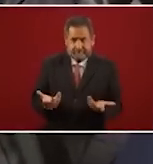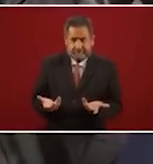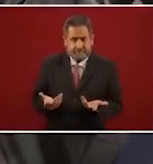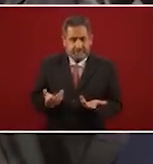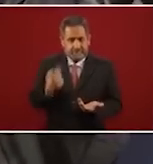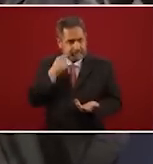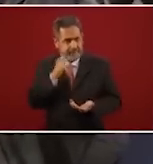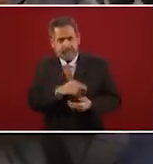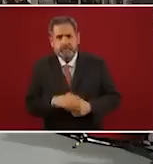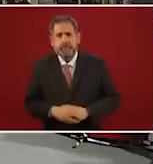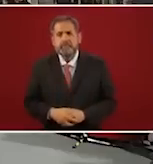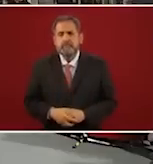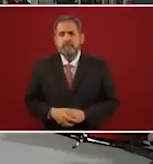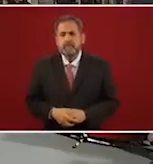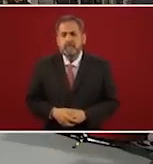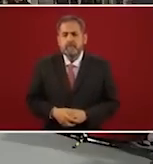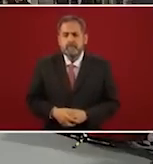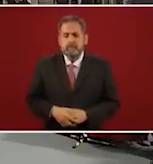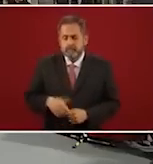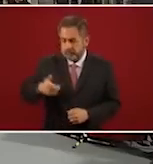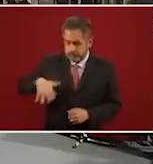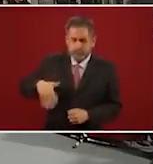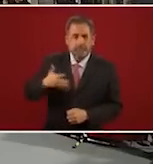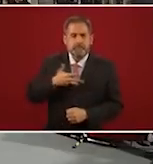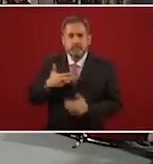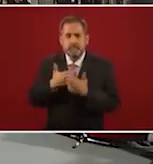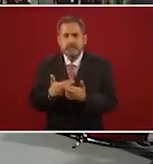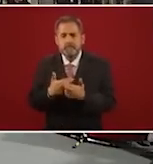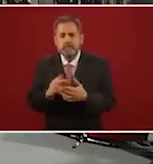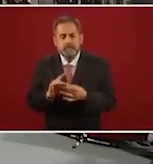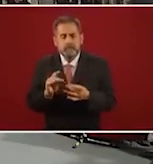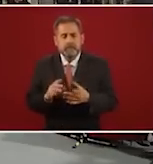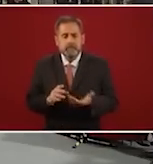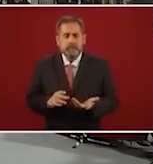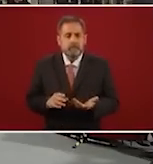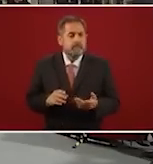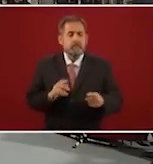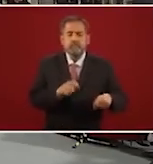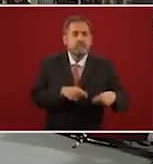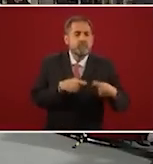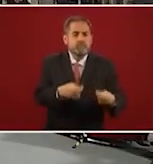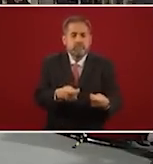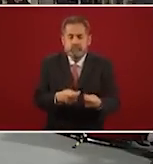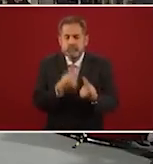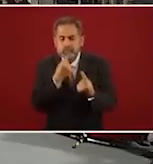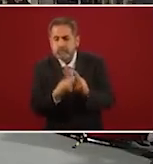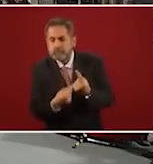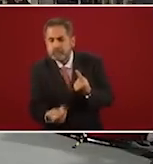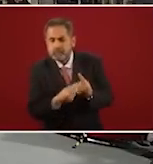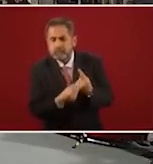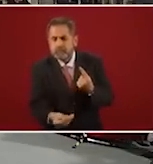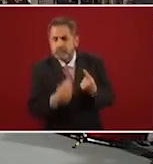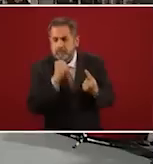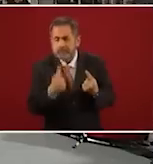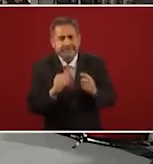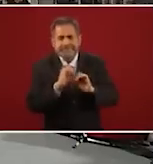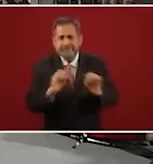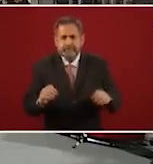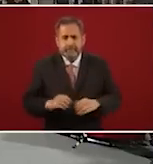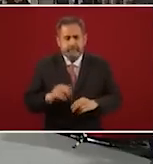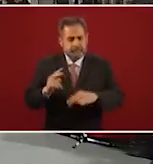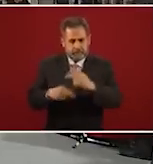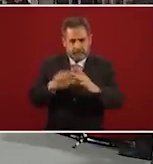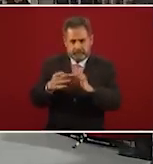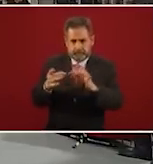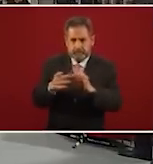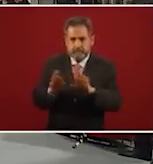que… Tenemos el medicamento, lo acabo de decir. Sí, pero y no ahora se les vamos está dotando, el tratamiento sí, no se les está ahora dando. les voy a explicar